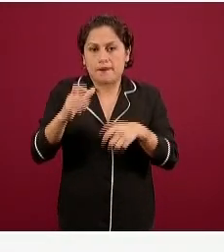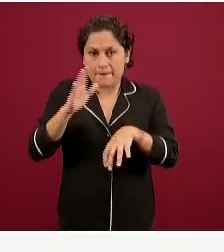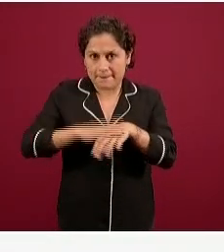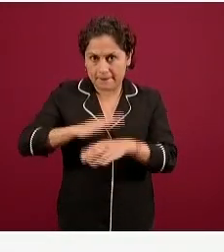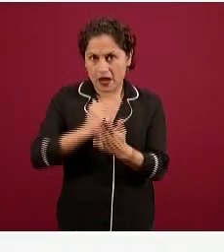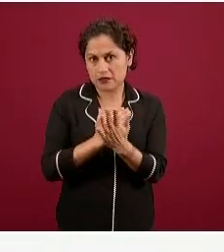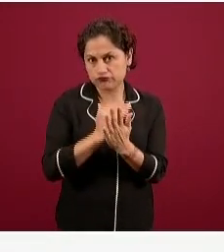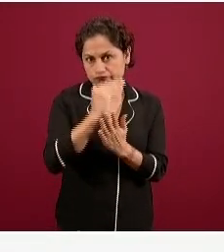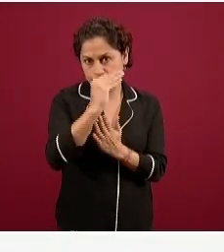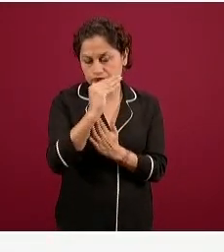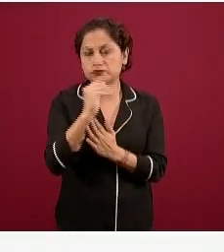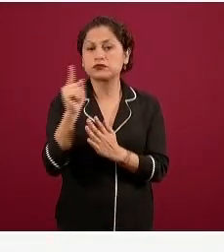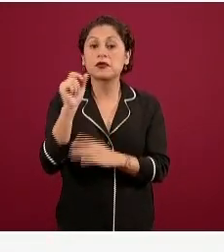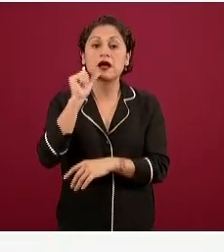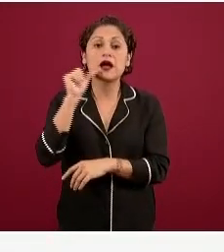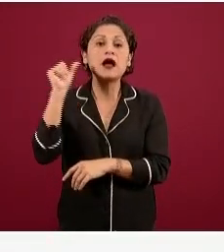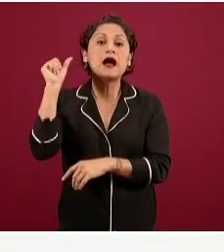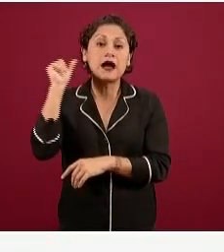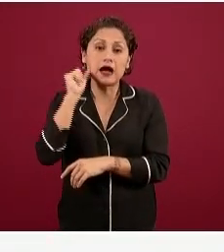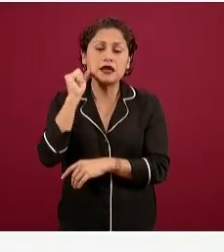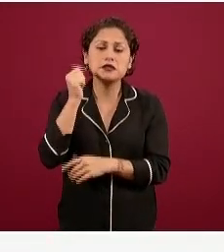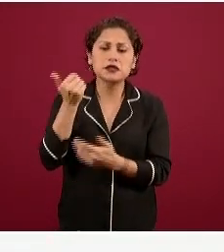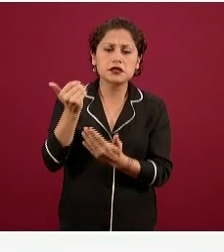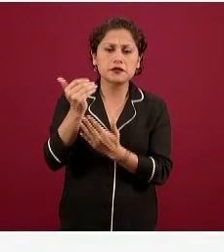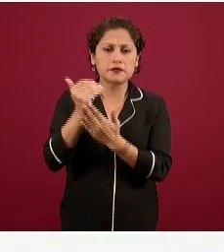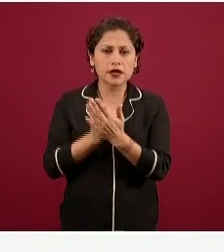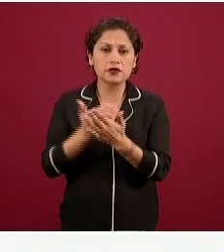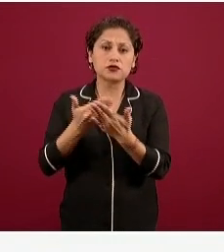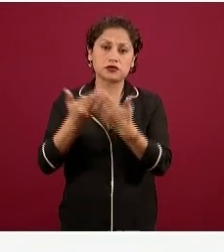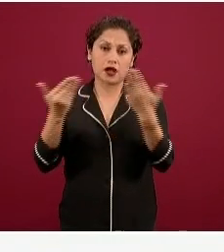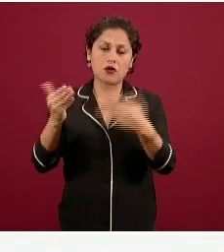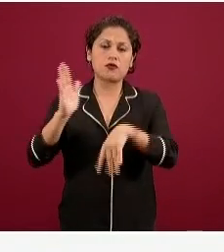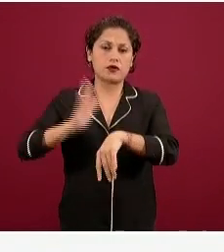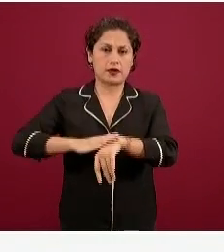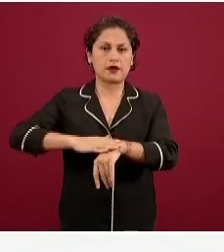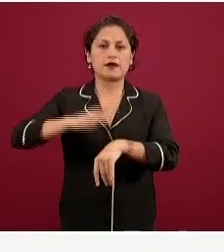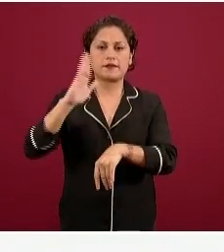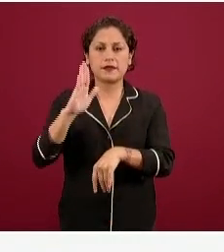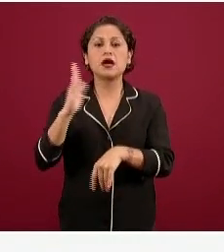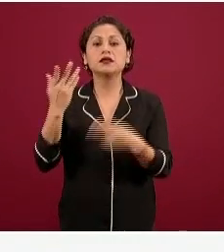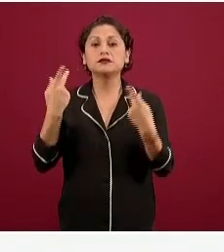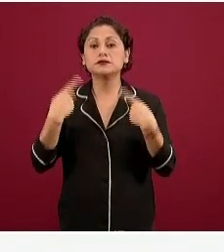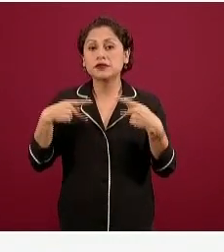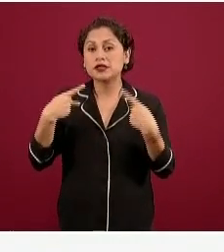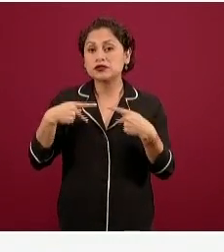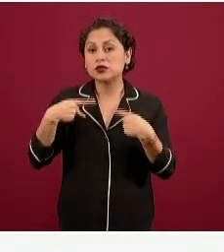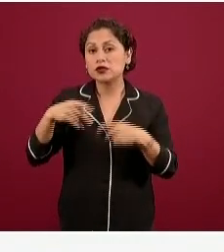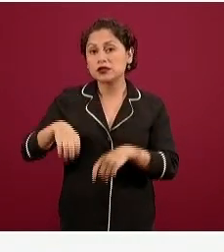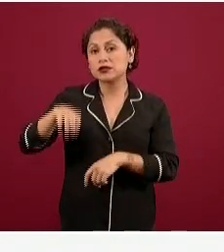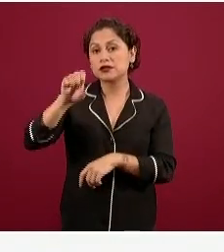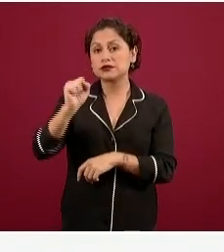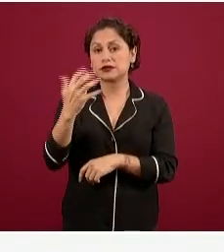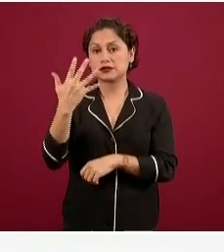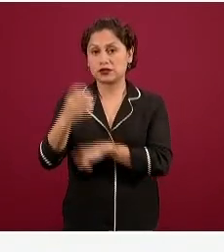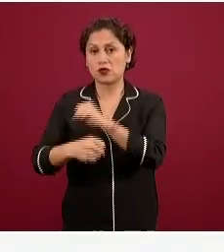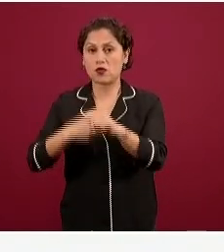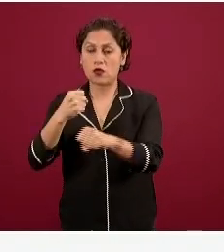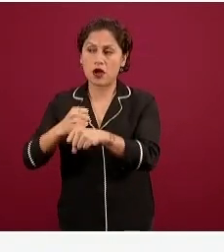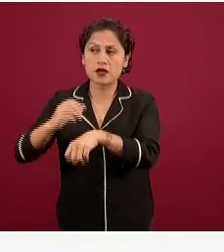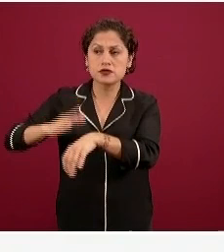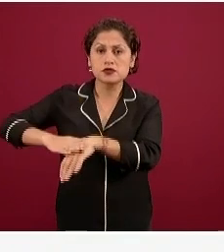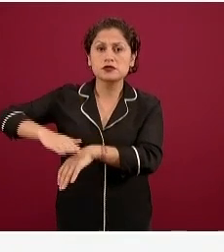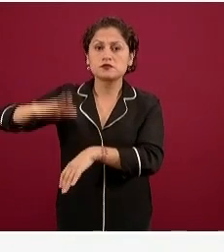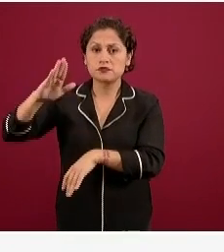ya tenemos una diferencia más notable en donde la mayoría de las personas con más de 65 años realmente han tenido